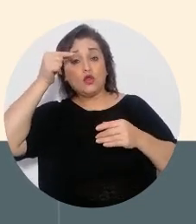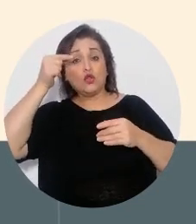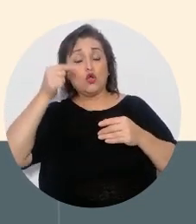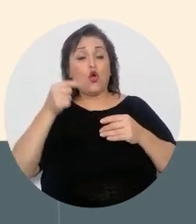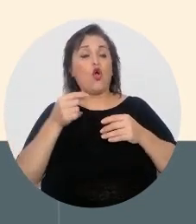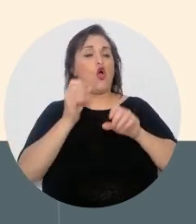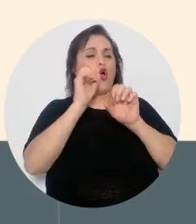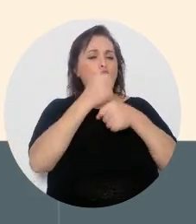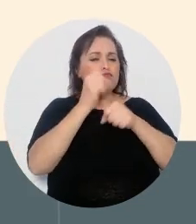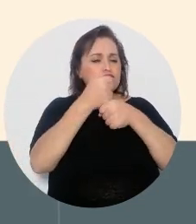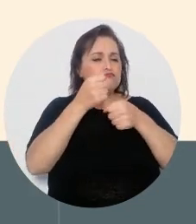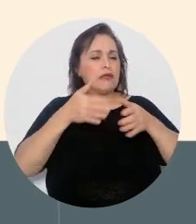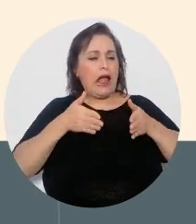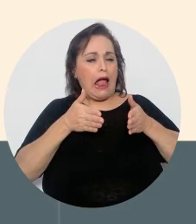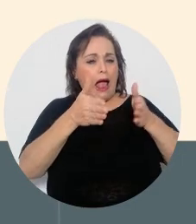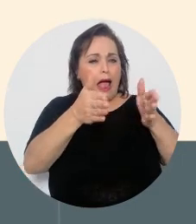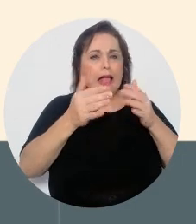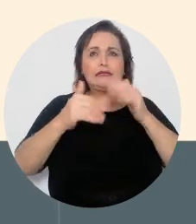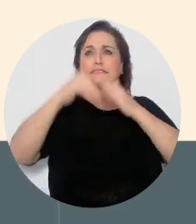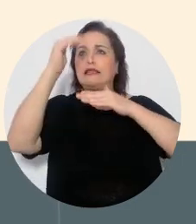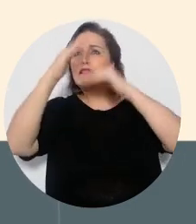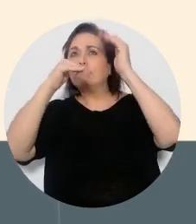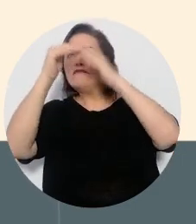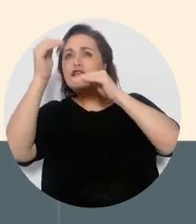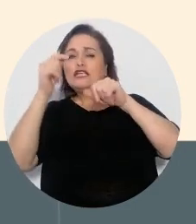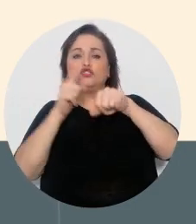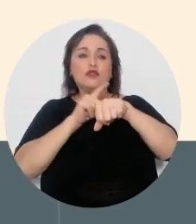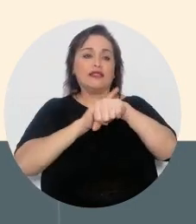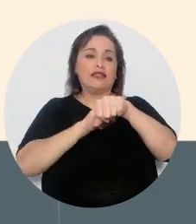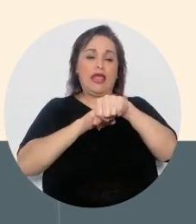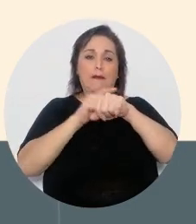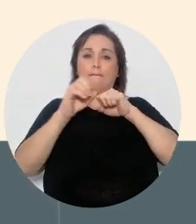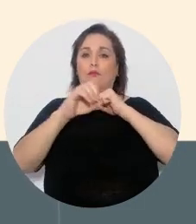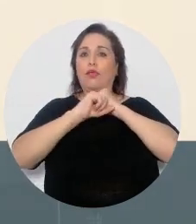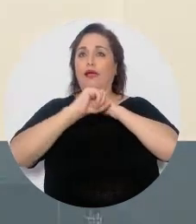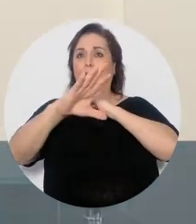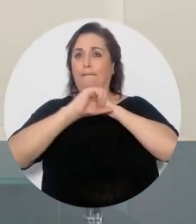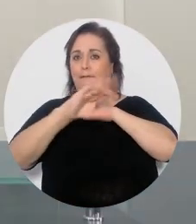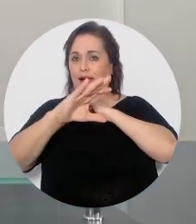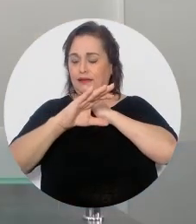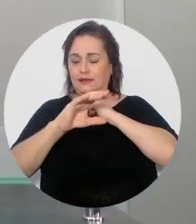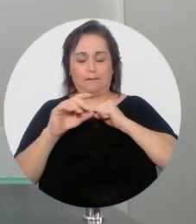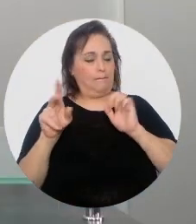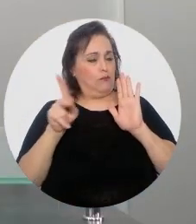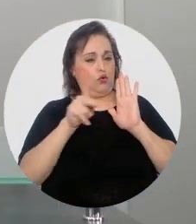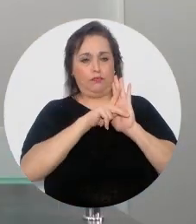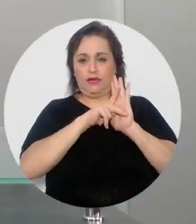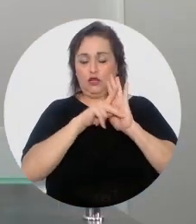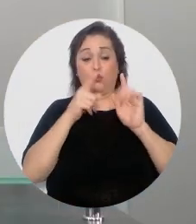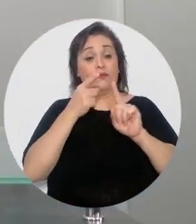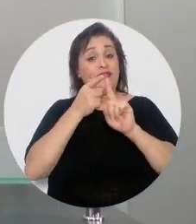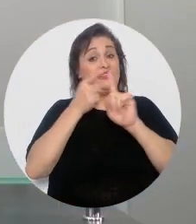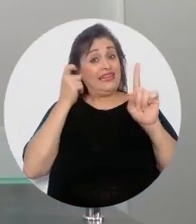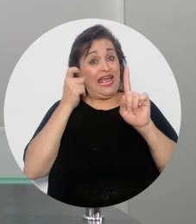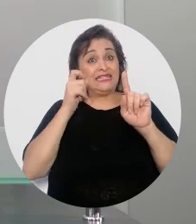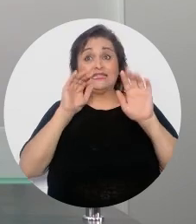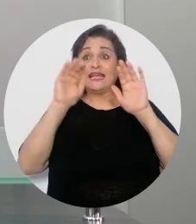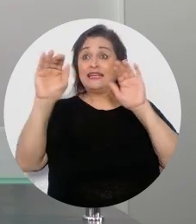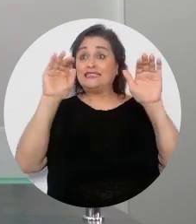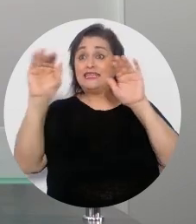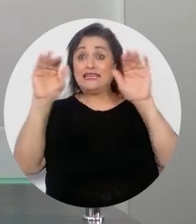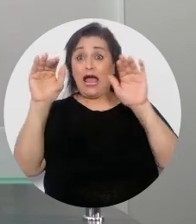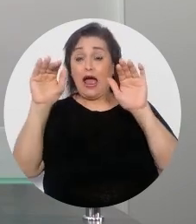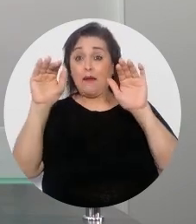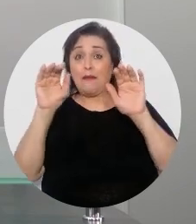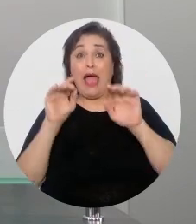gobierno sobre la obra pública durante el periodo de campaña. Esto es, desde el día de la